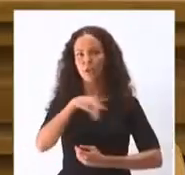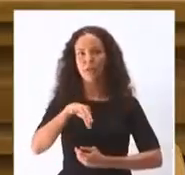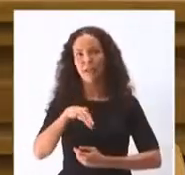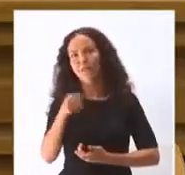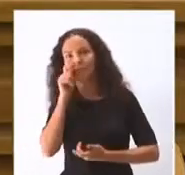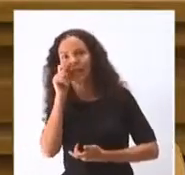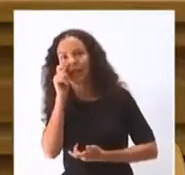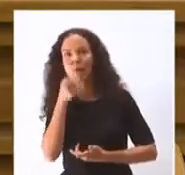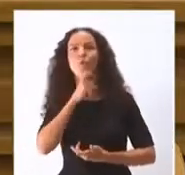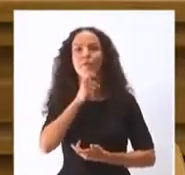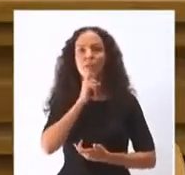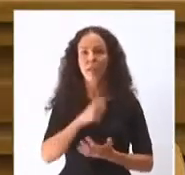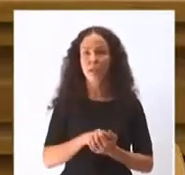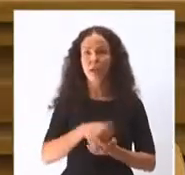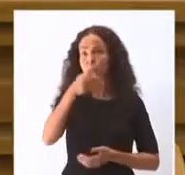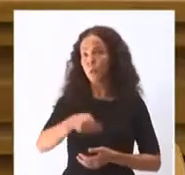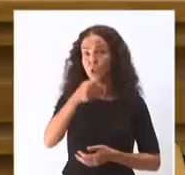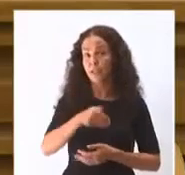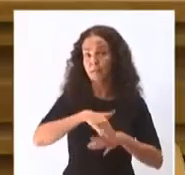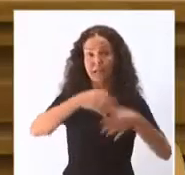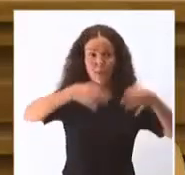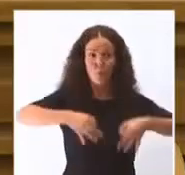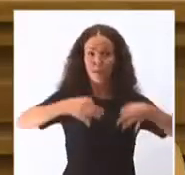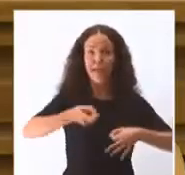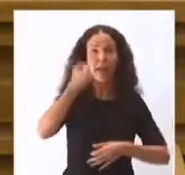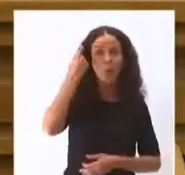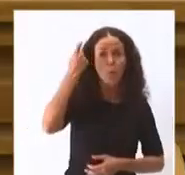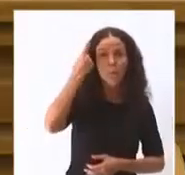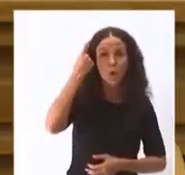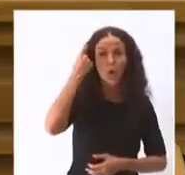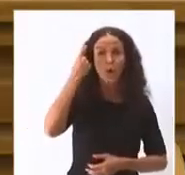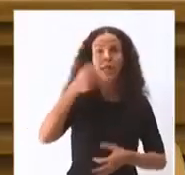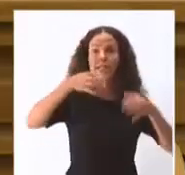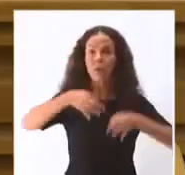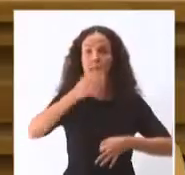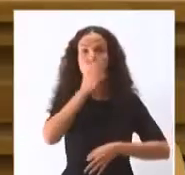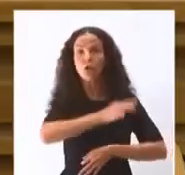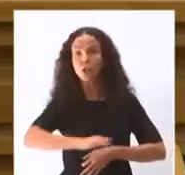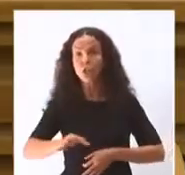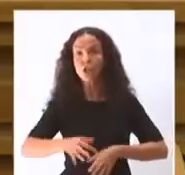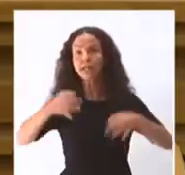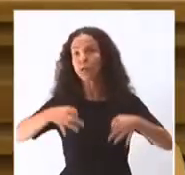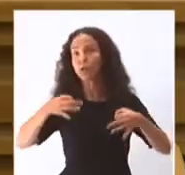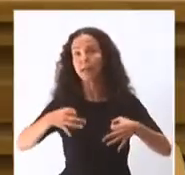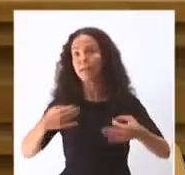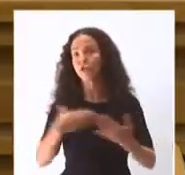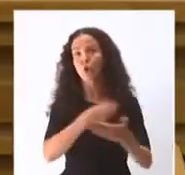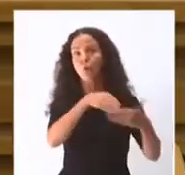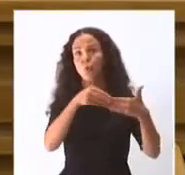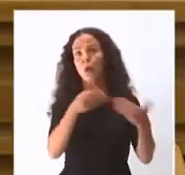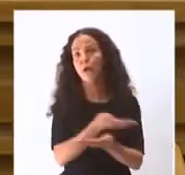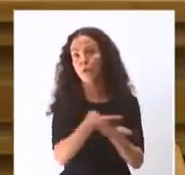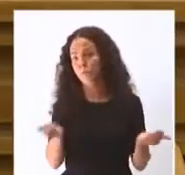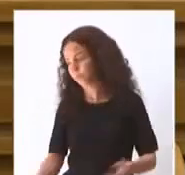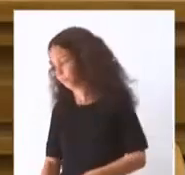y donde es tan importante puesto para la seguridad para nuestros alumnos para los niños para los y para todos los usuarios lógicamente el